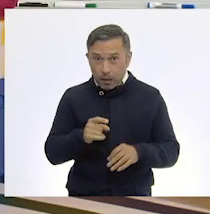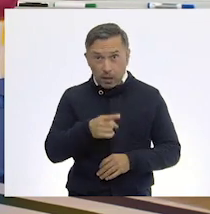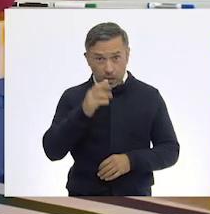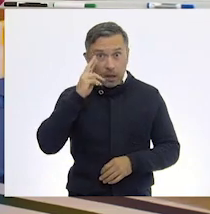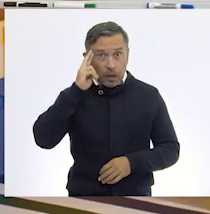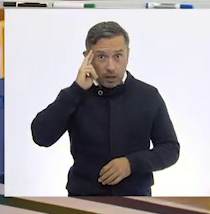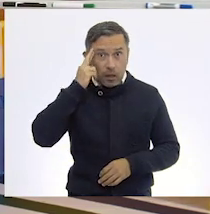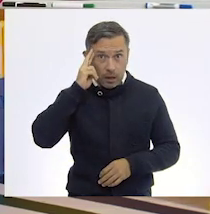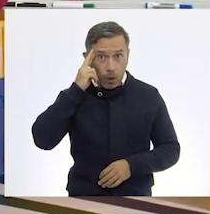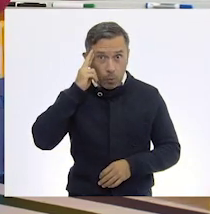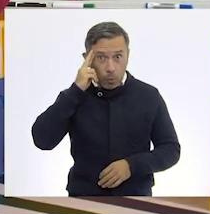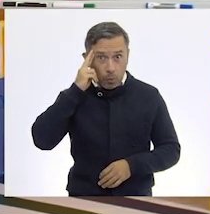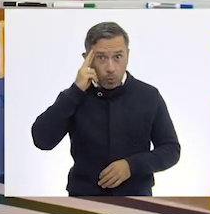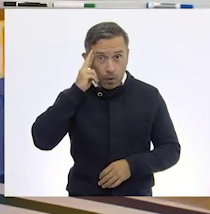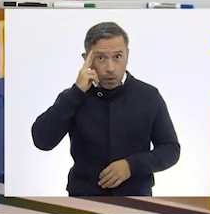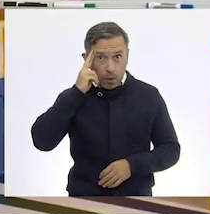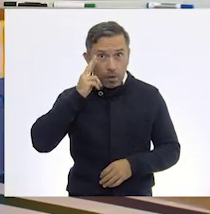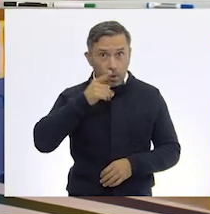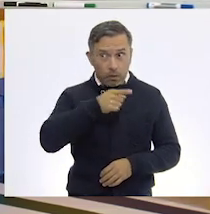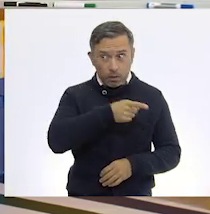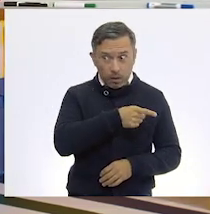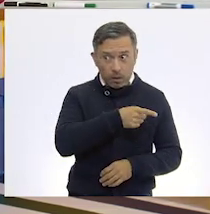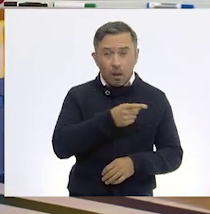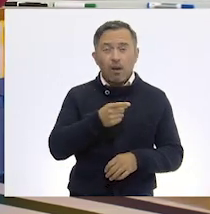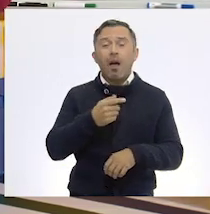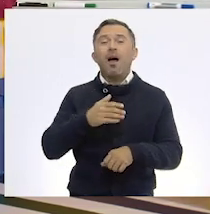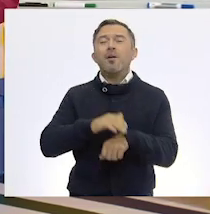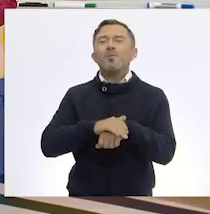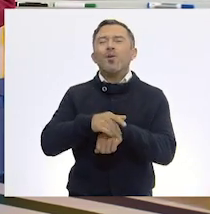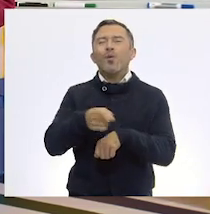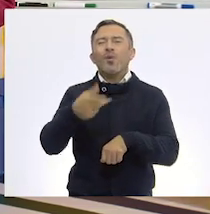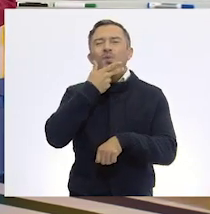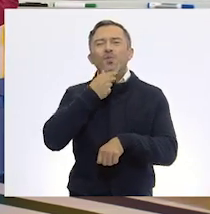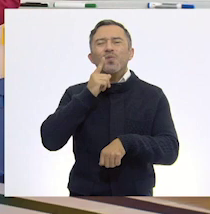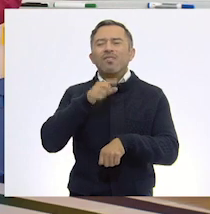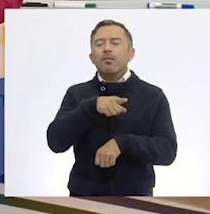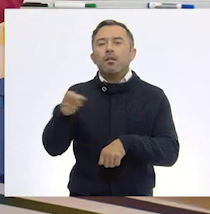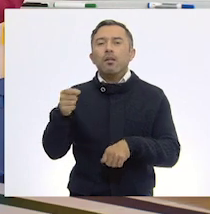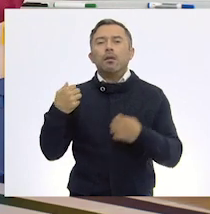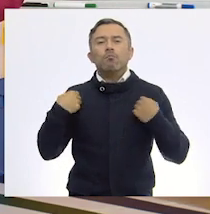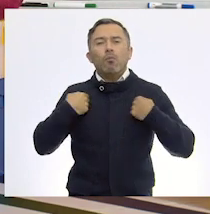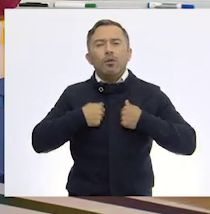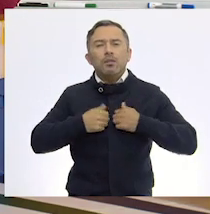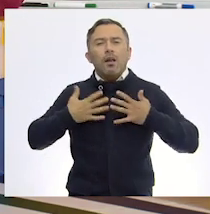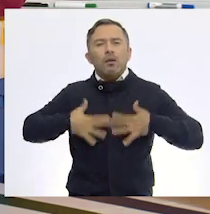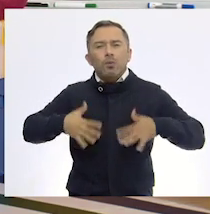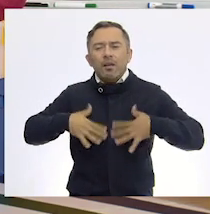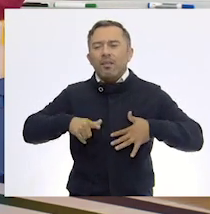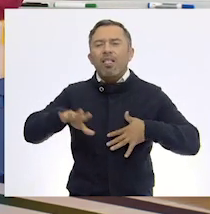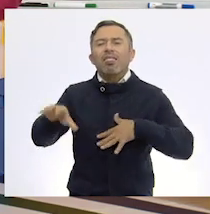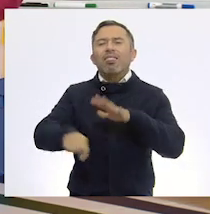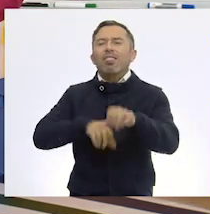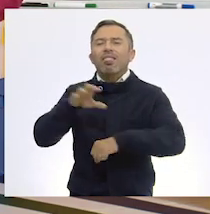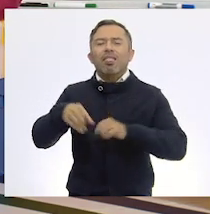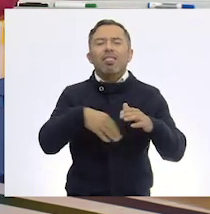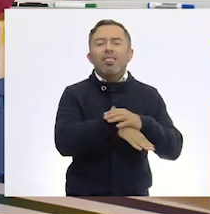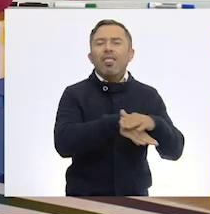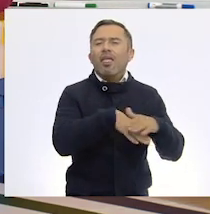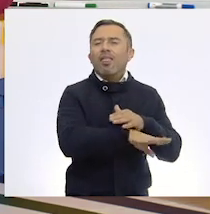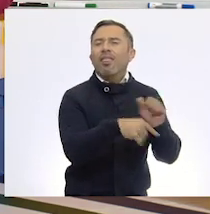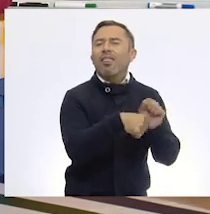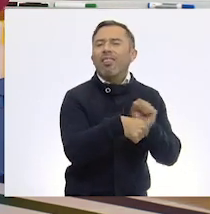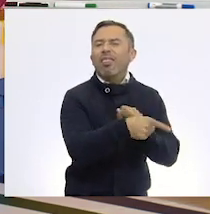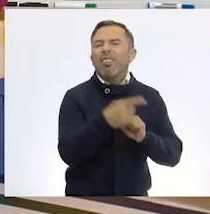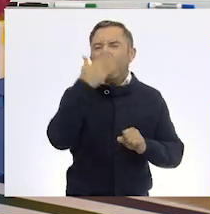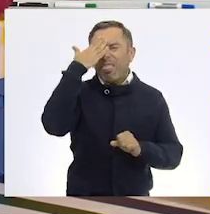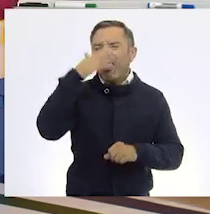que hizo al esconderle los suéteres a sus compañeras y compañeros? ¿Qué tipo de impacto tiene